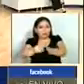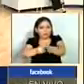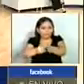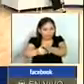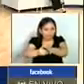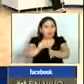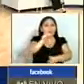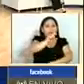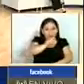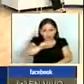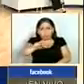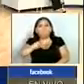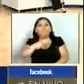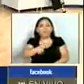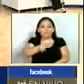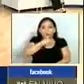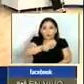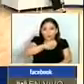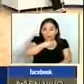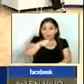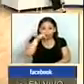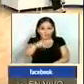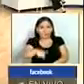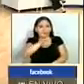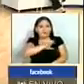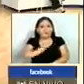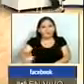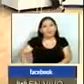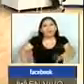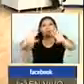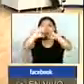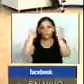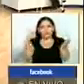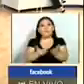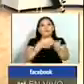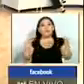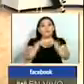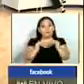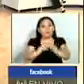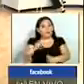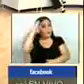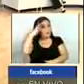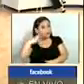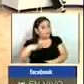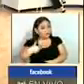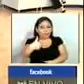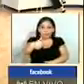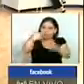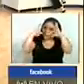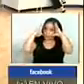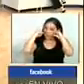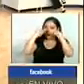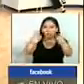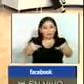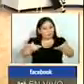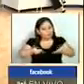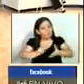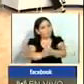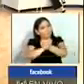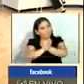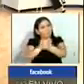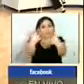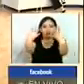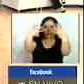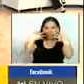una semana más de informaciones, de informaciones tanto a nivel local como a nivel internacional. Así es, muy buenas noches, bienvenidos, qué gusto que nos